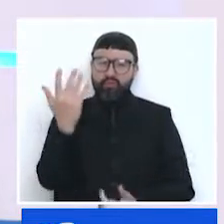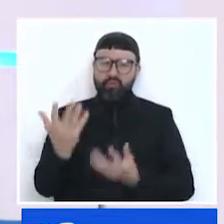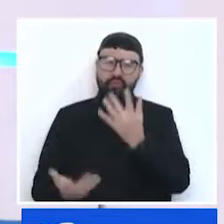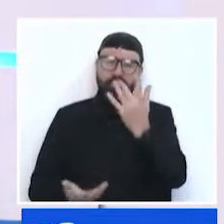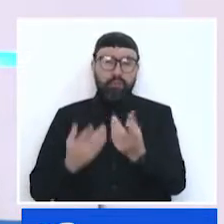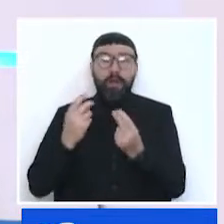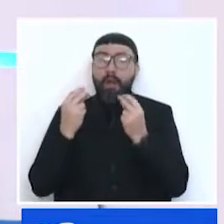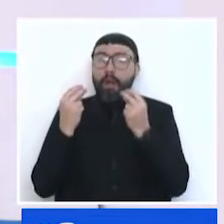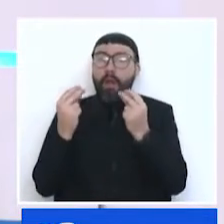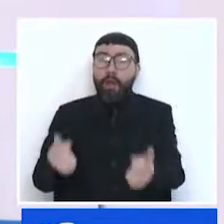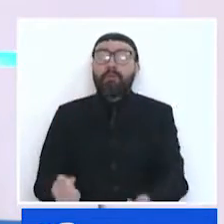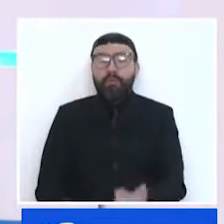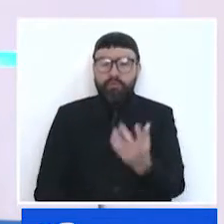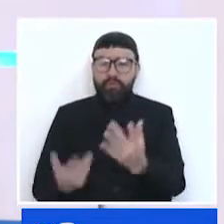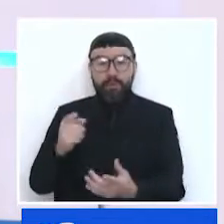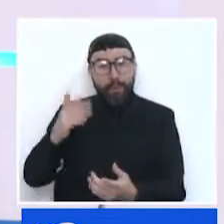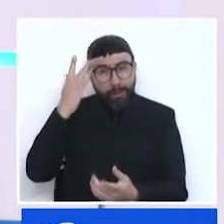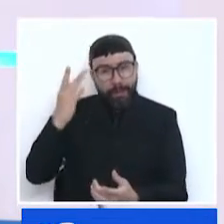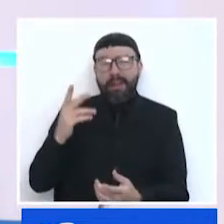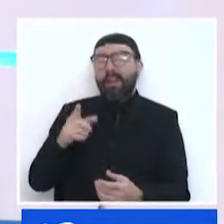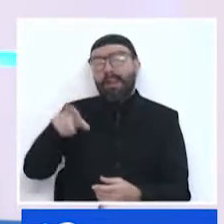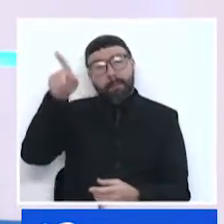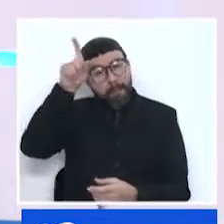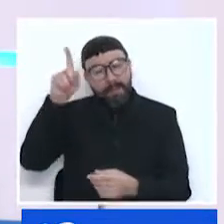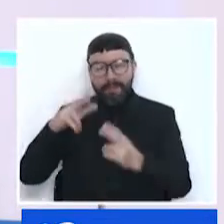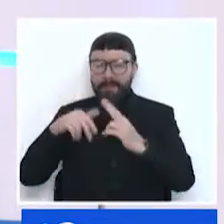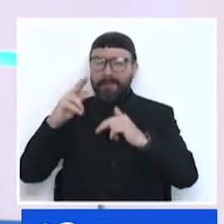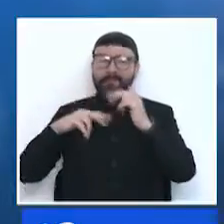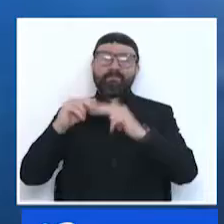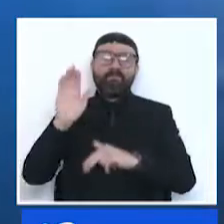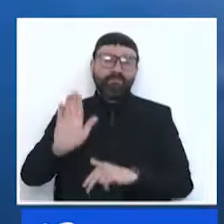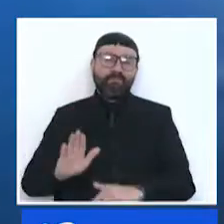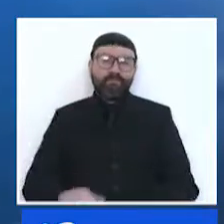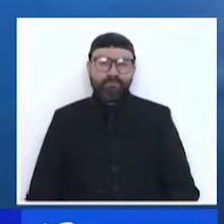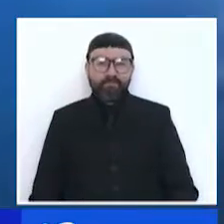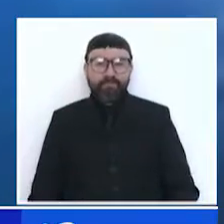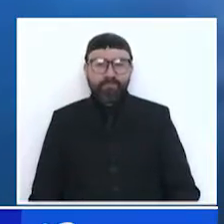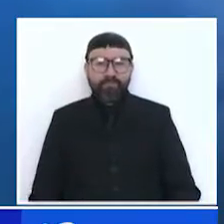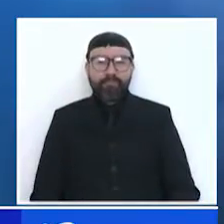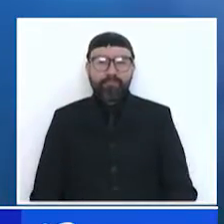cuestión de segundos por el tipo de material con que estaba construida.